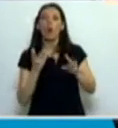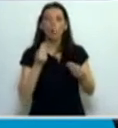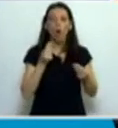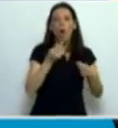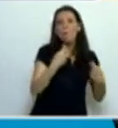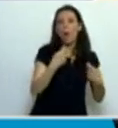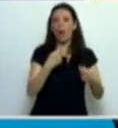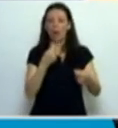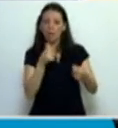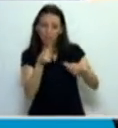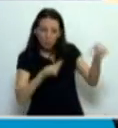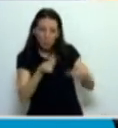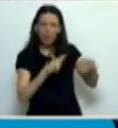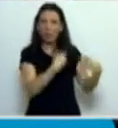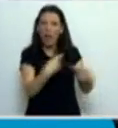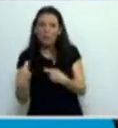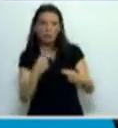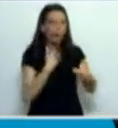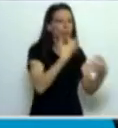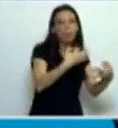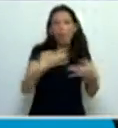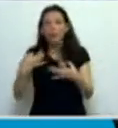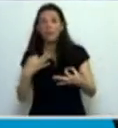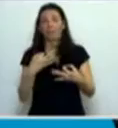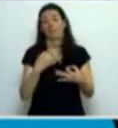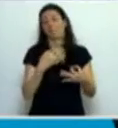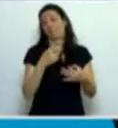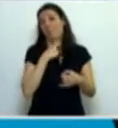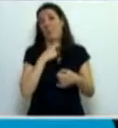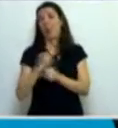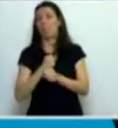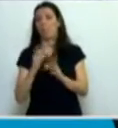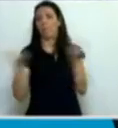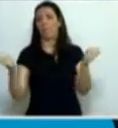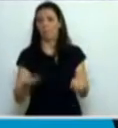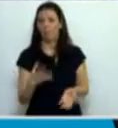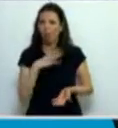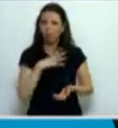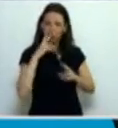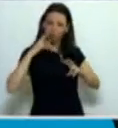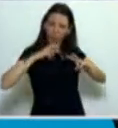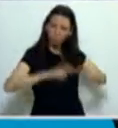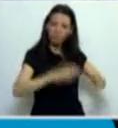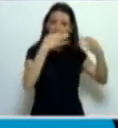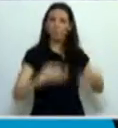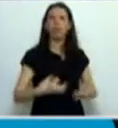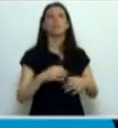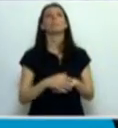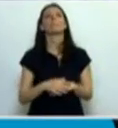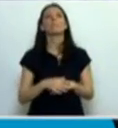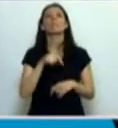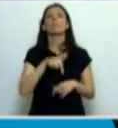ejecutó ese presupuesto del año 2013. Y sobre la importancia que se le da a la discusión,